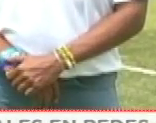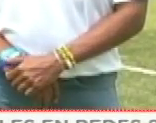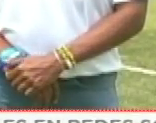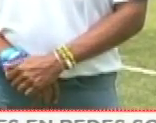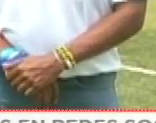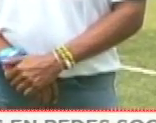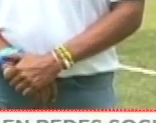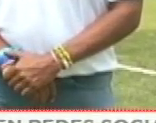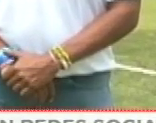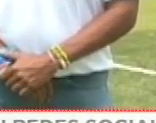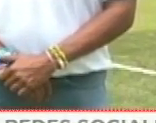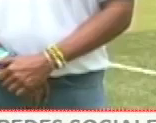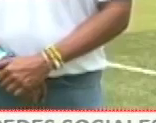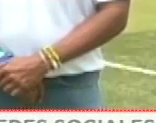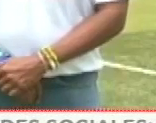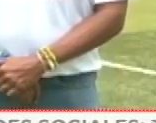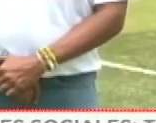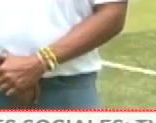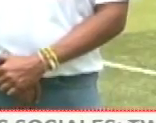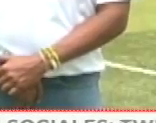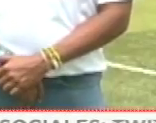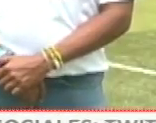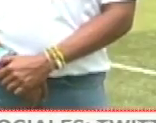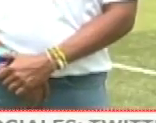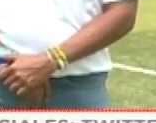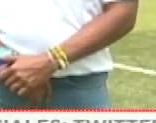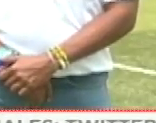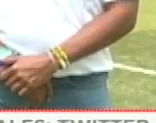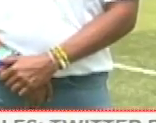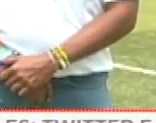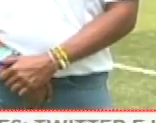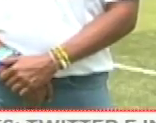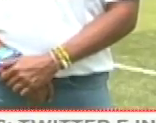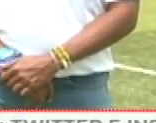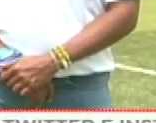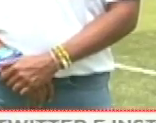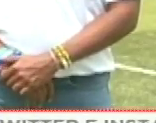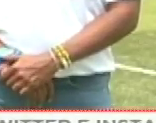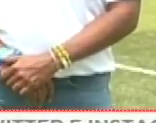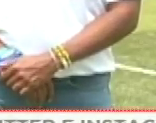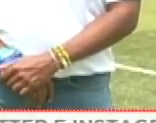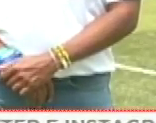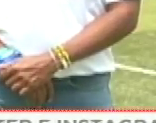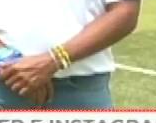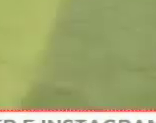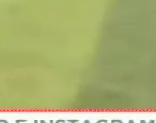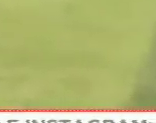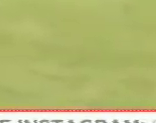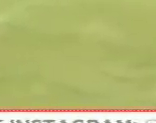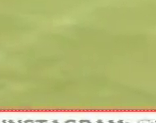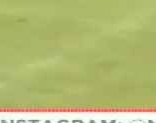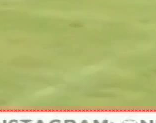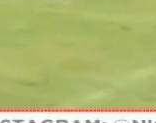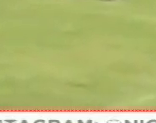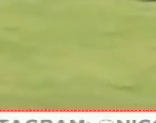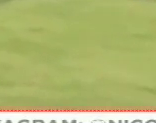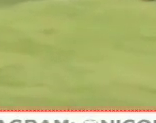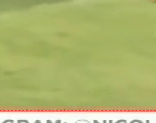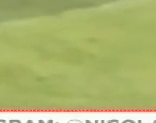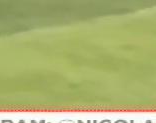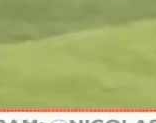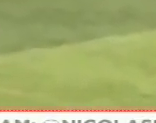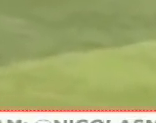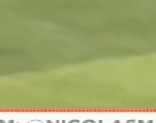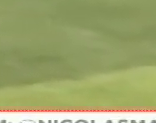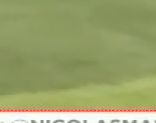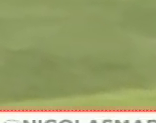Cardillo, presidente del Instituto Regional de Deportes del Estado Miranda. En este momento estamos disfrutando del juego final de la disciplina deportiva